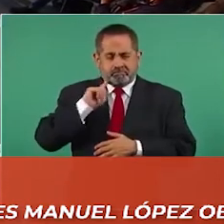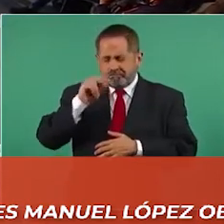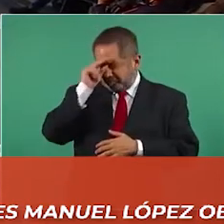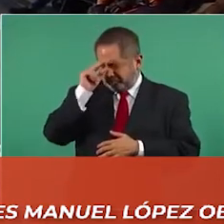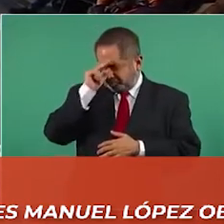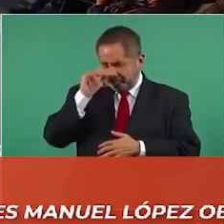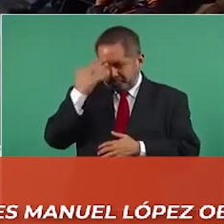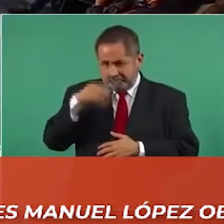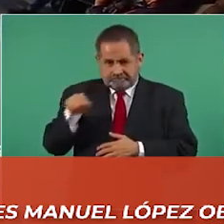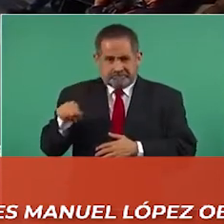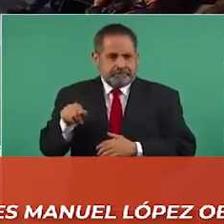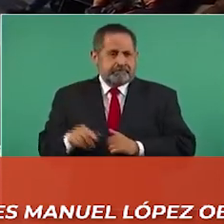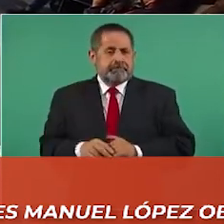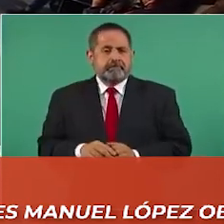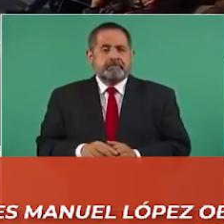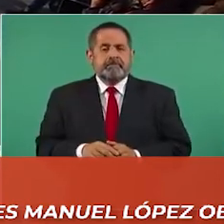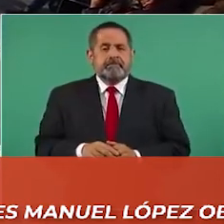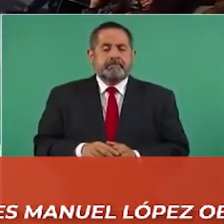inteligentísima,